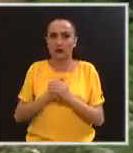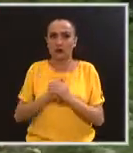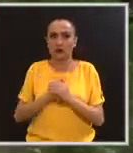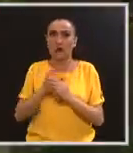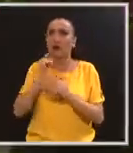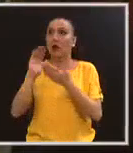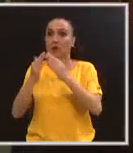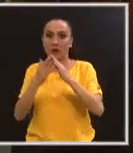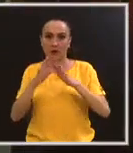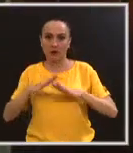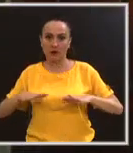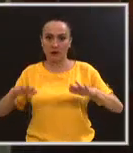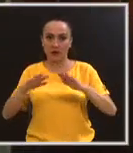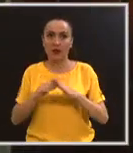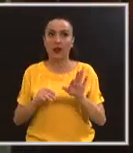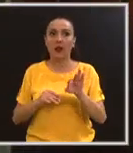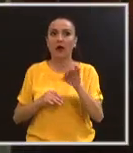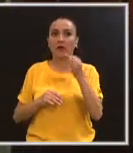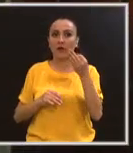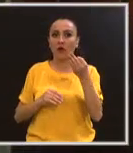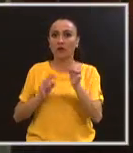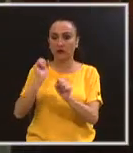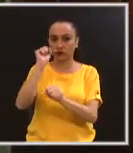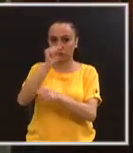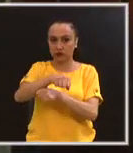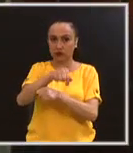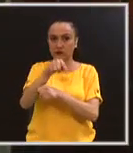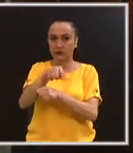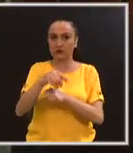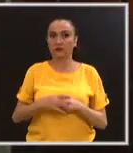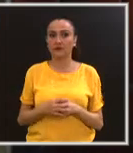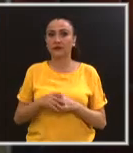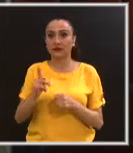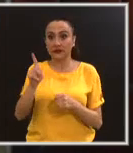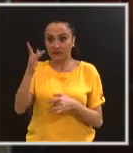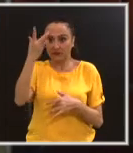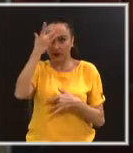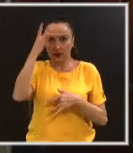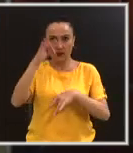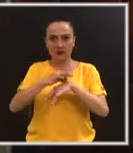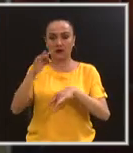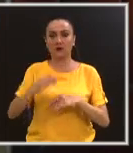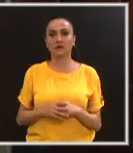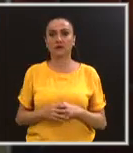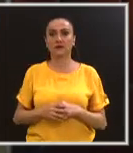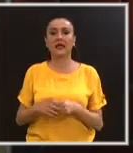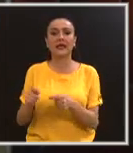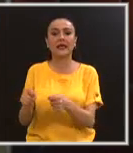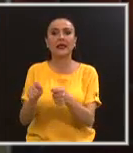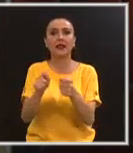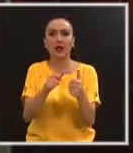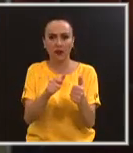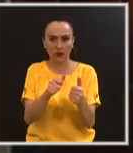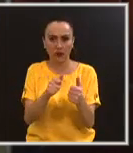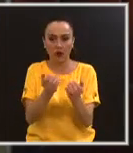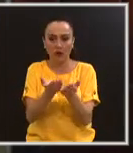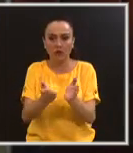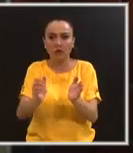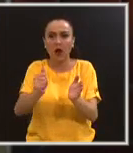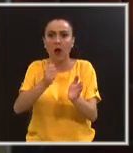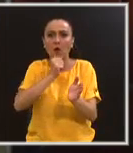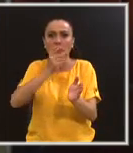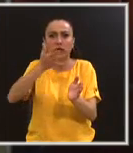comunidades la forma de vencer a esta enfermedad es eliminando los